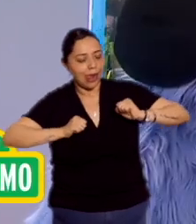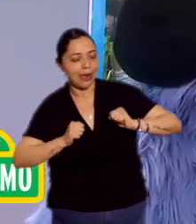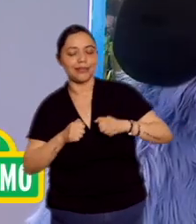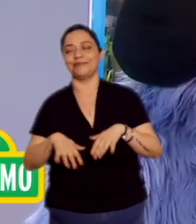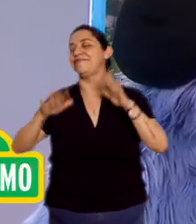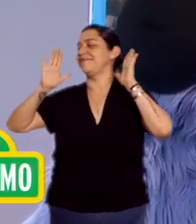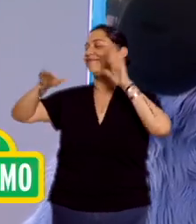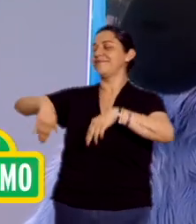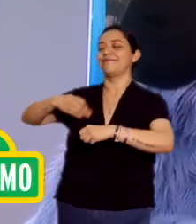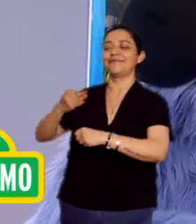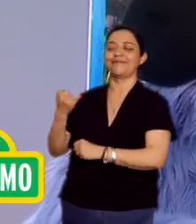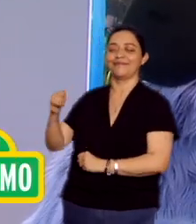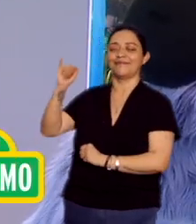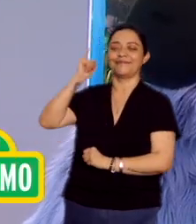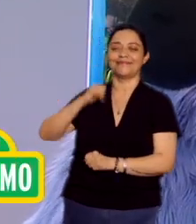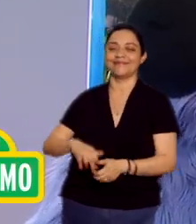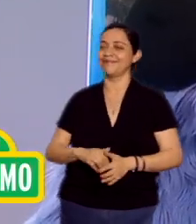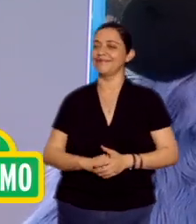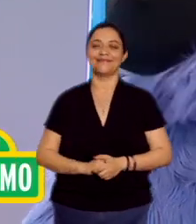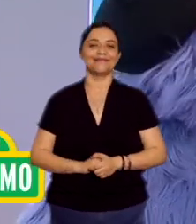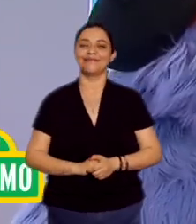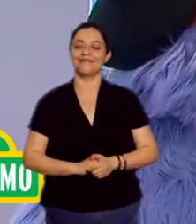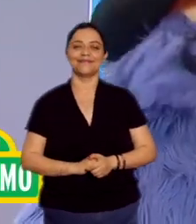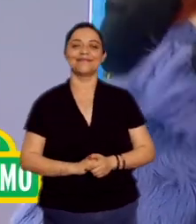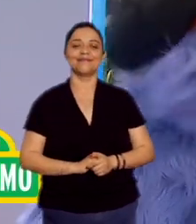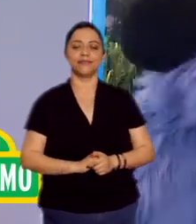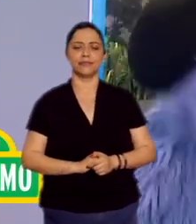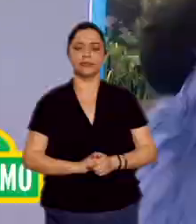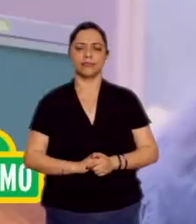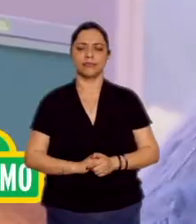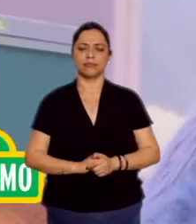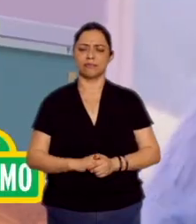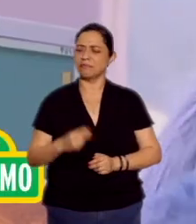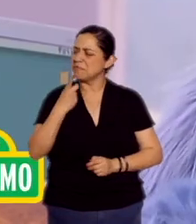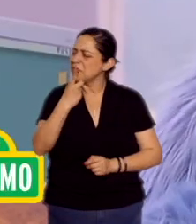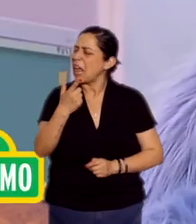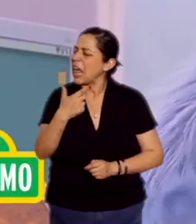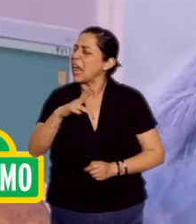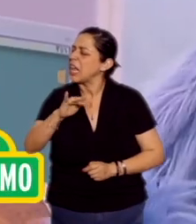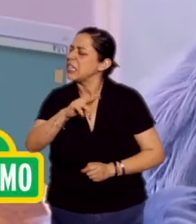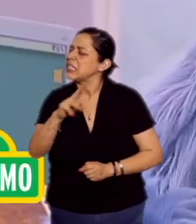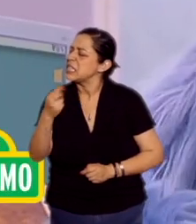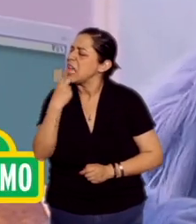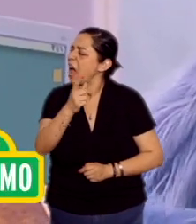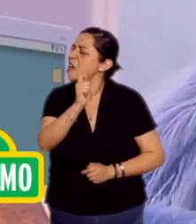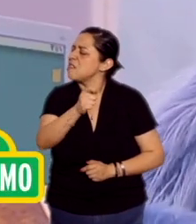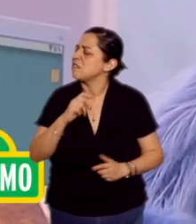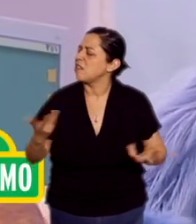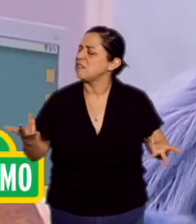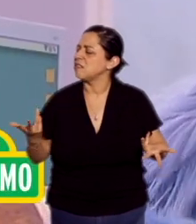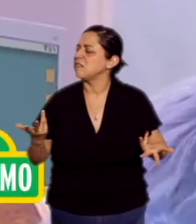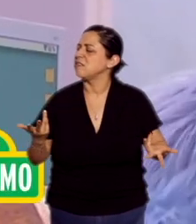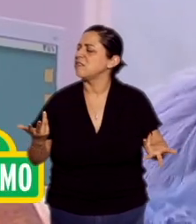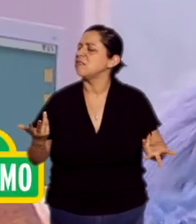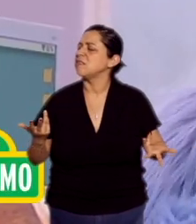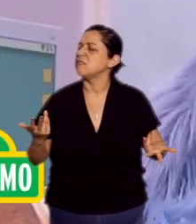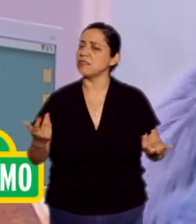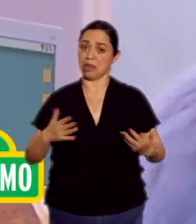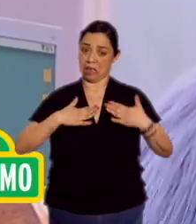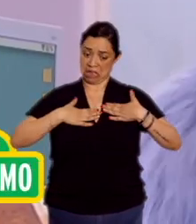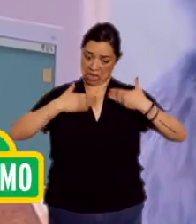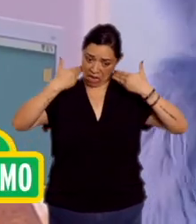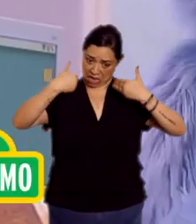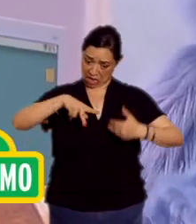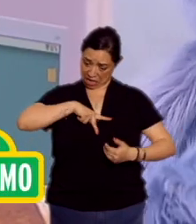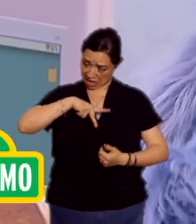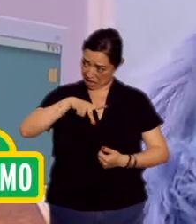¡Ay, Gina! ¿Qué? ¿Qué dices, Gina? ¿Qué dices? Que la mía es